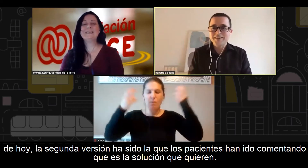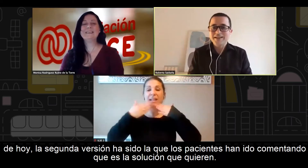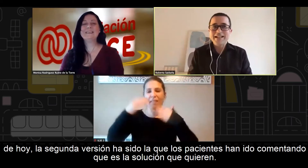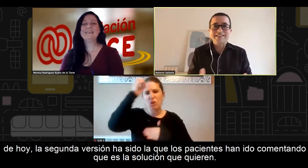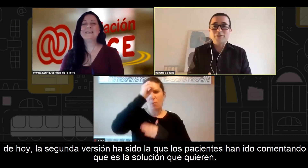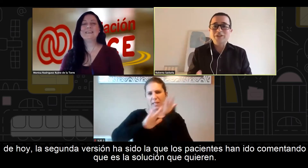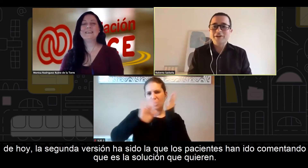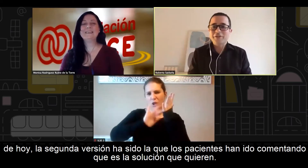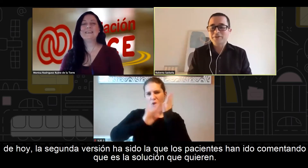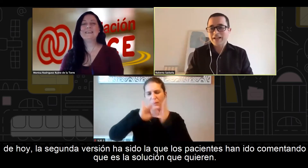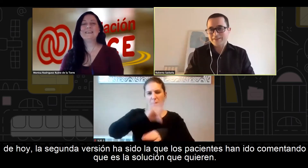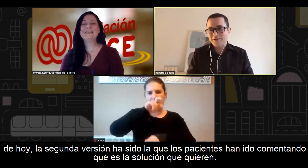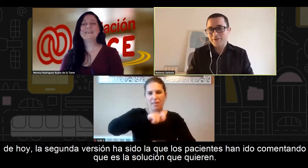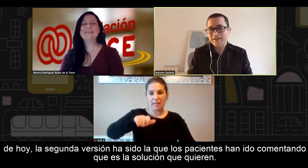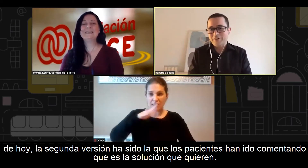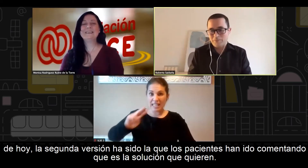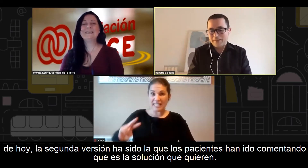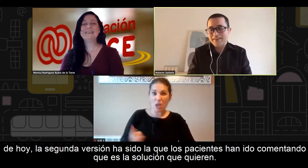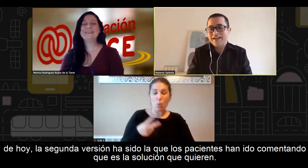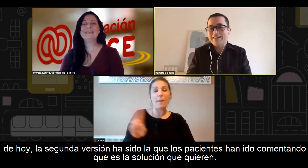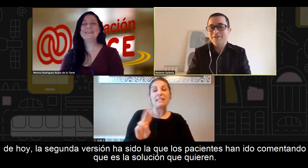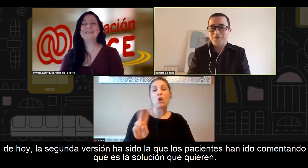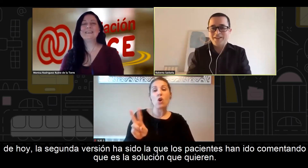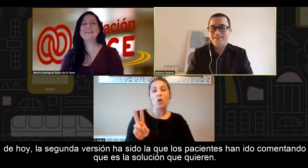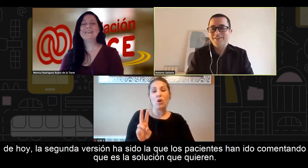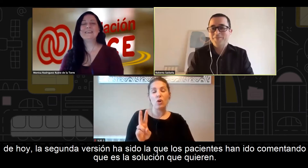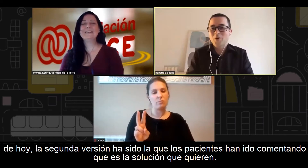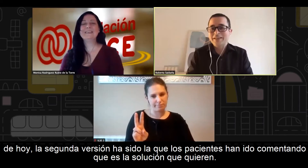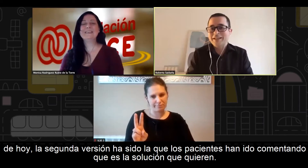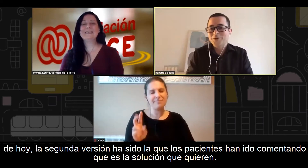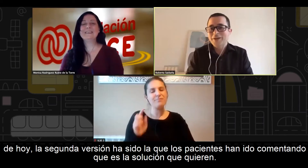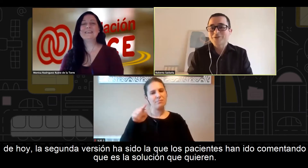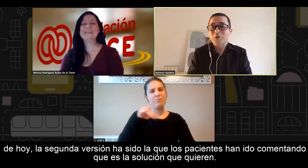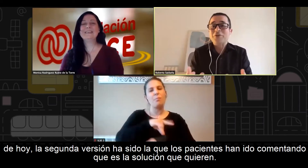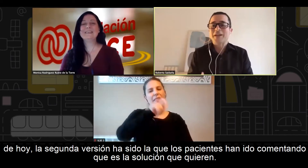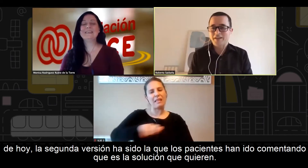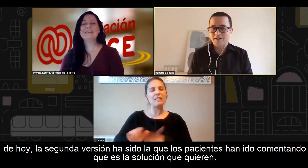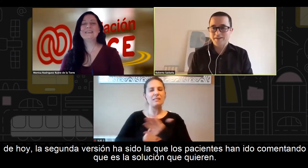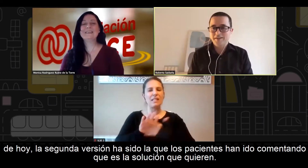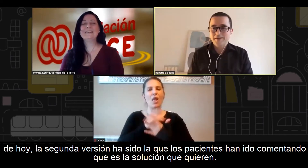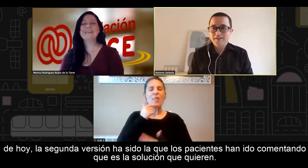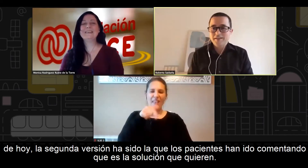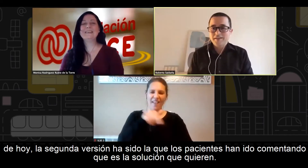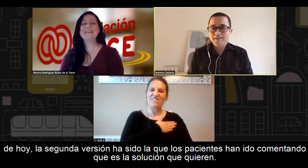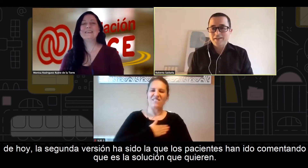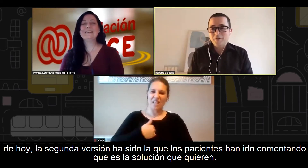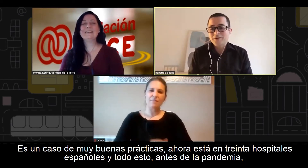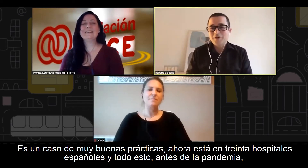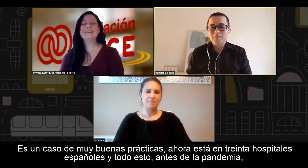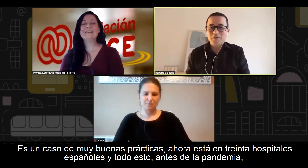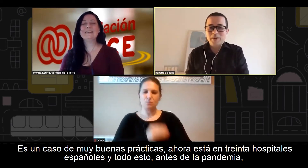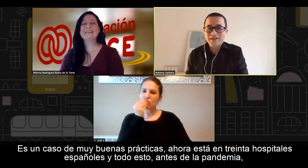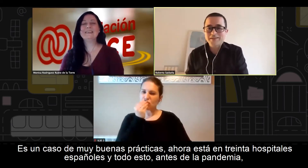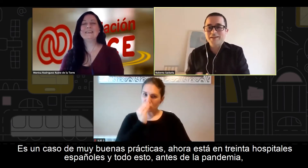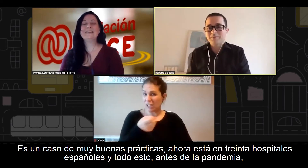la segunda versión ha sido la que los pacientes han ido comentando que es la solución que quieren. Es un caso de muy